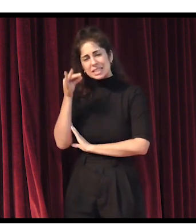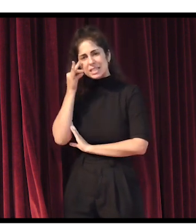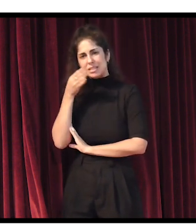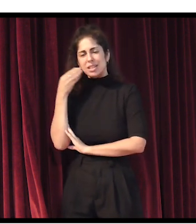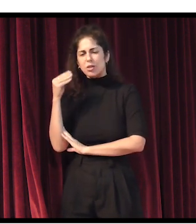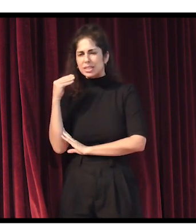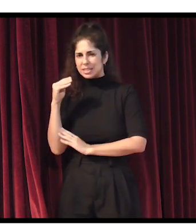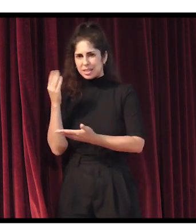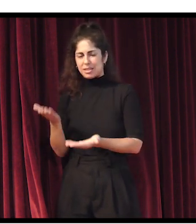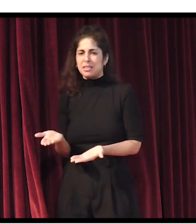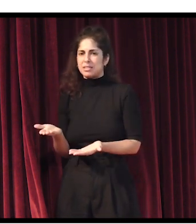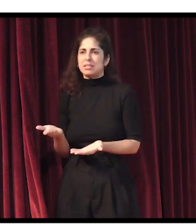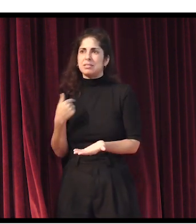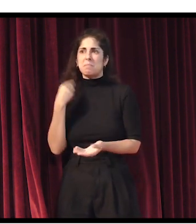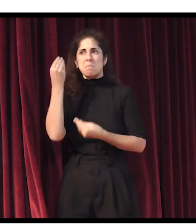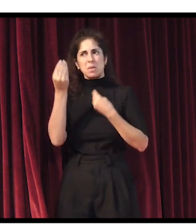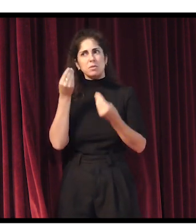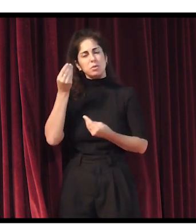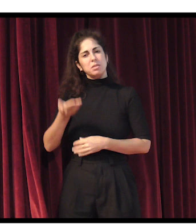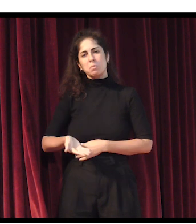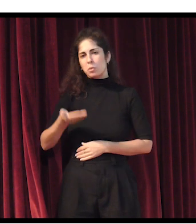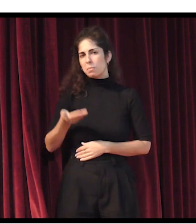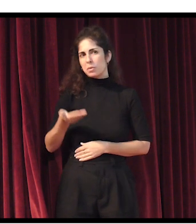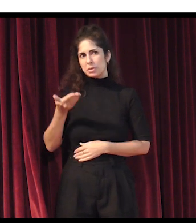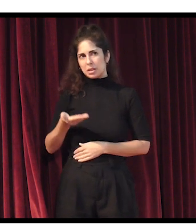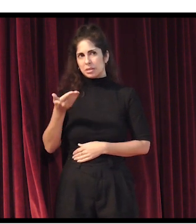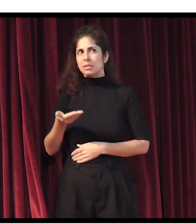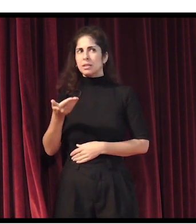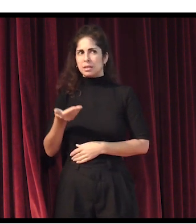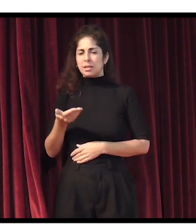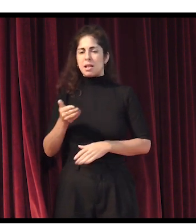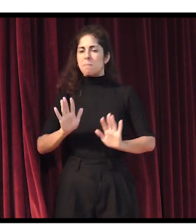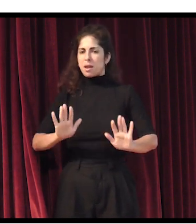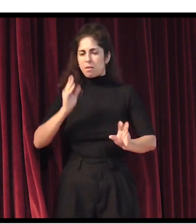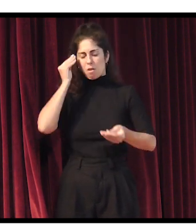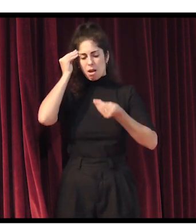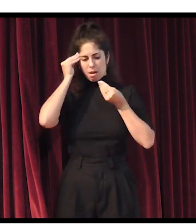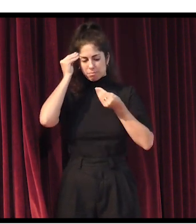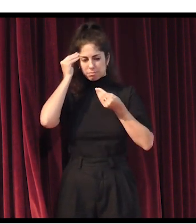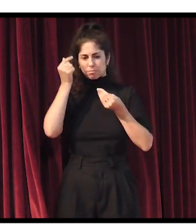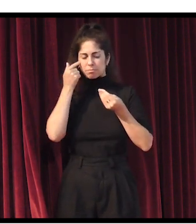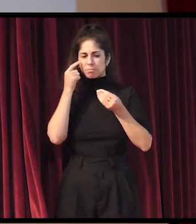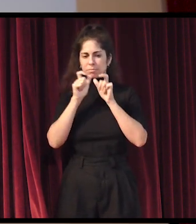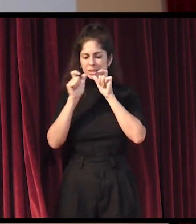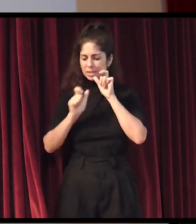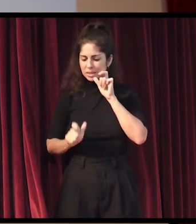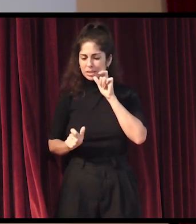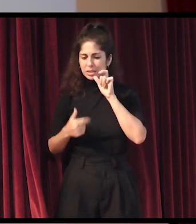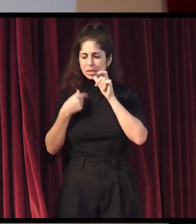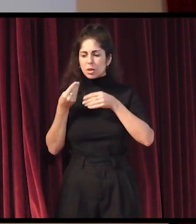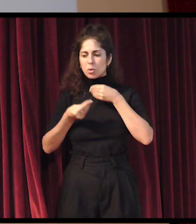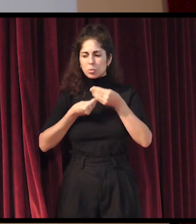niños, niñas y adolescentes. Y creo que es relevante poner sobre la mesa la utilización de estos